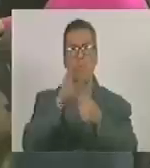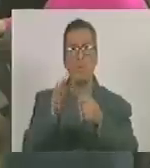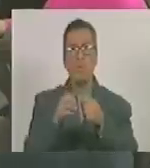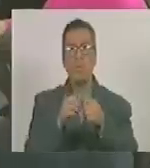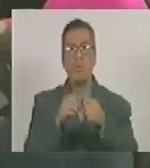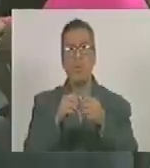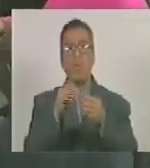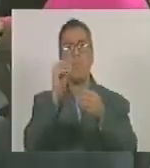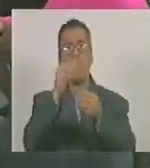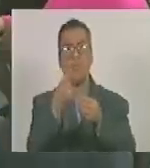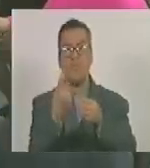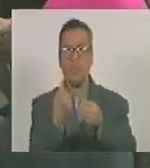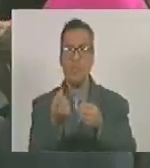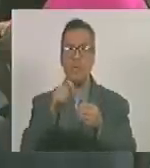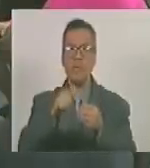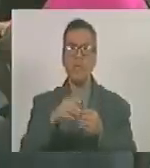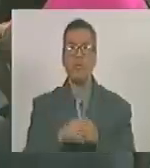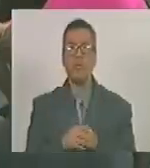bien maduros.